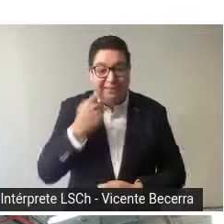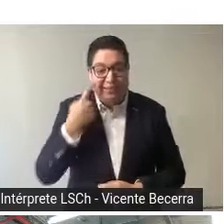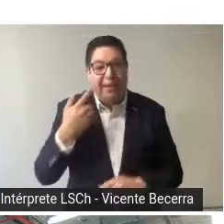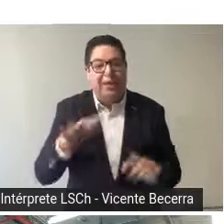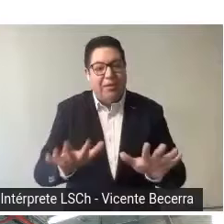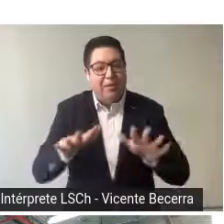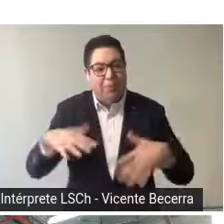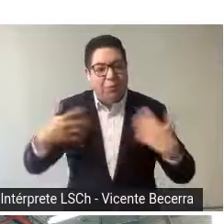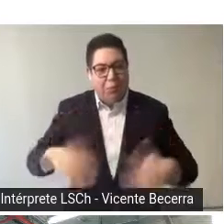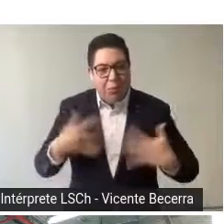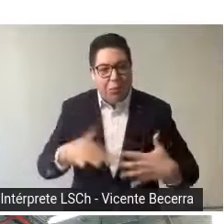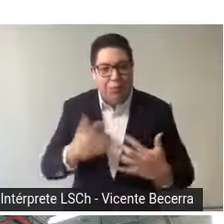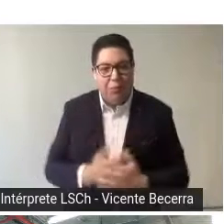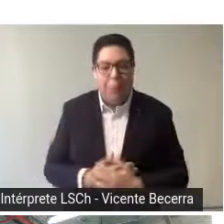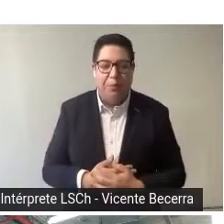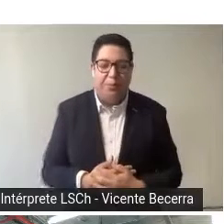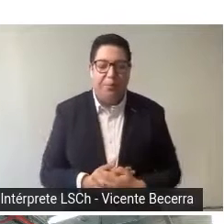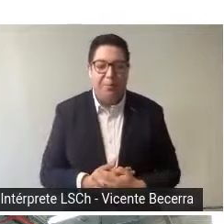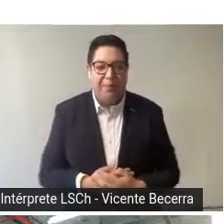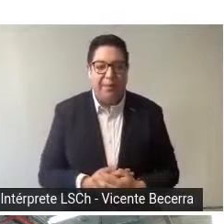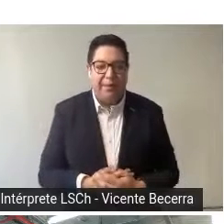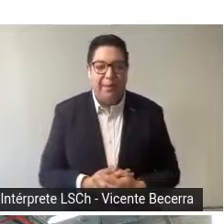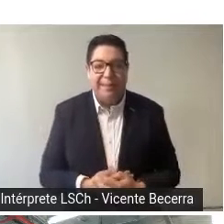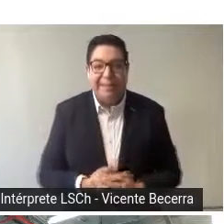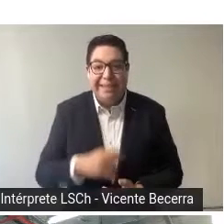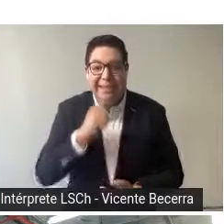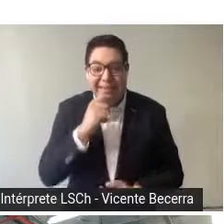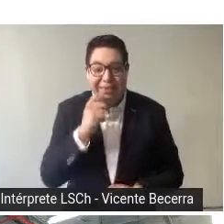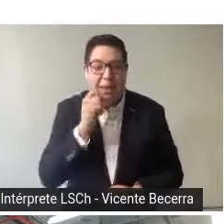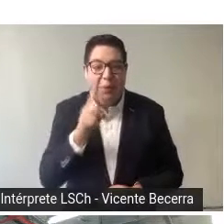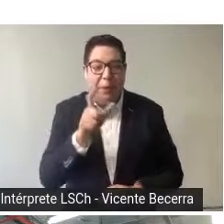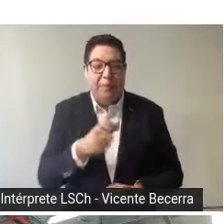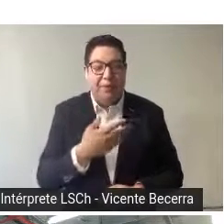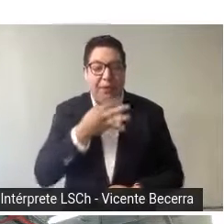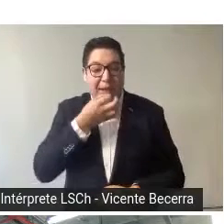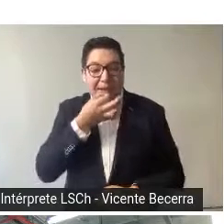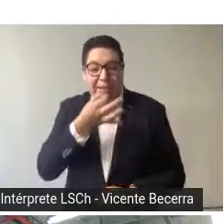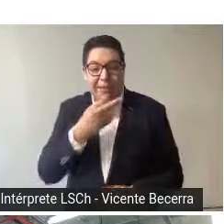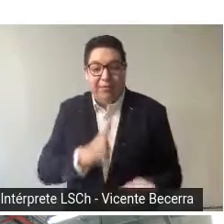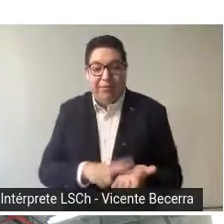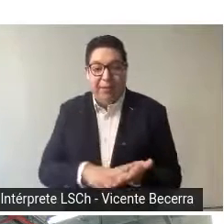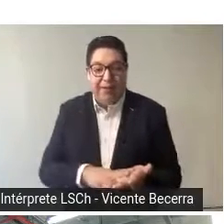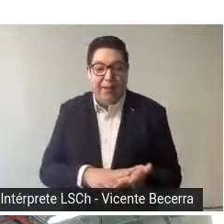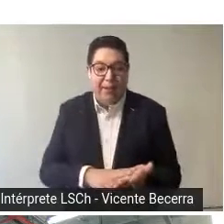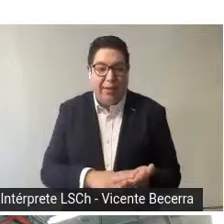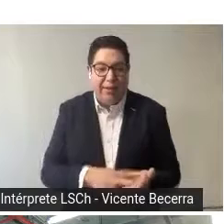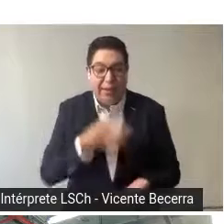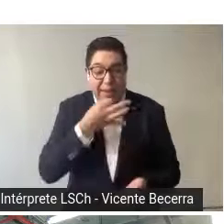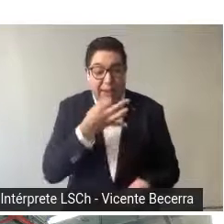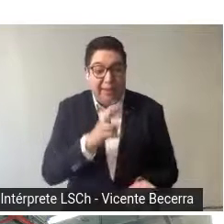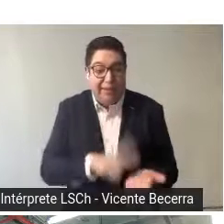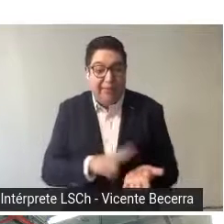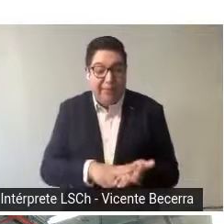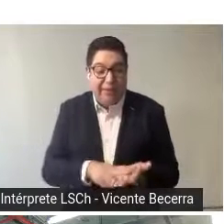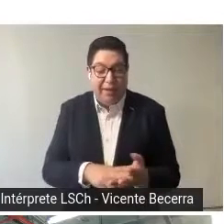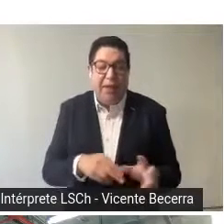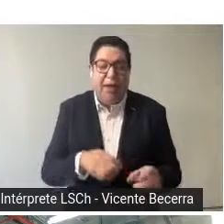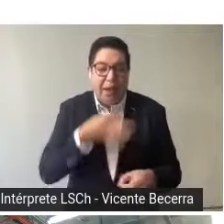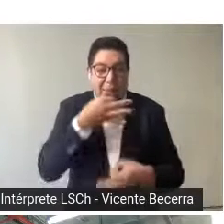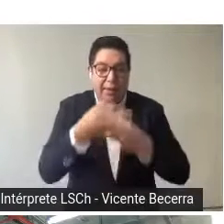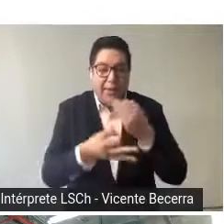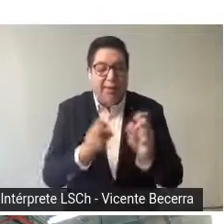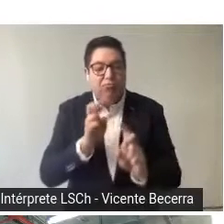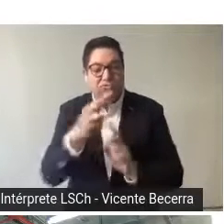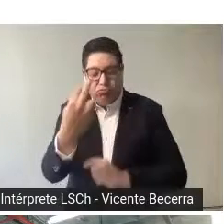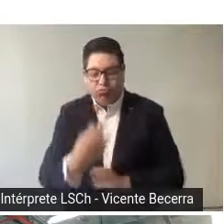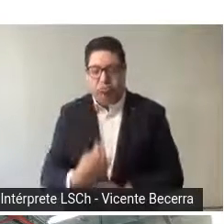importante porque eso no es otra cosa que la honestidad. Y la honestidad se trasluce.